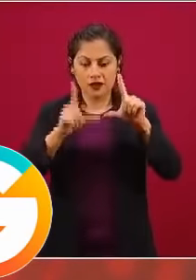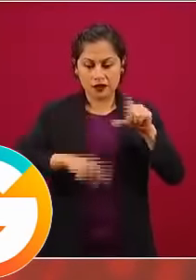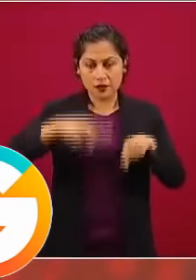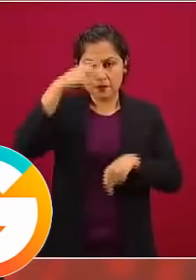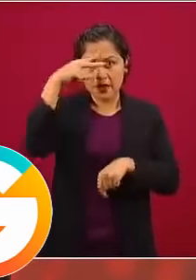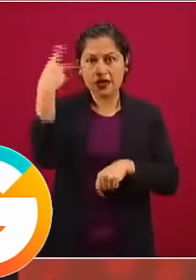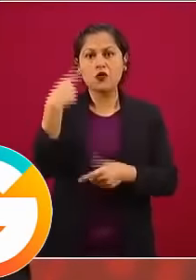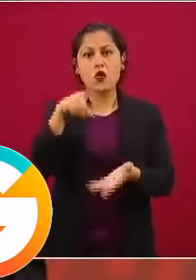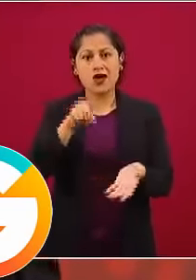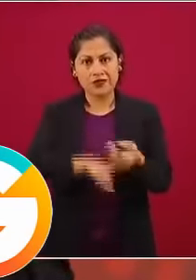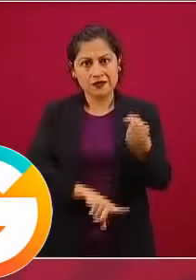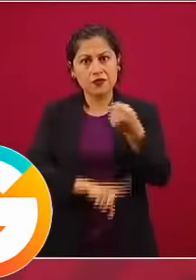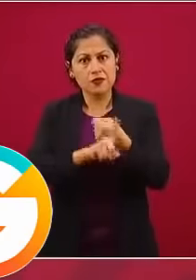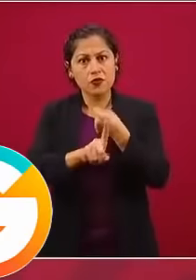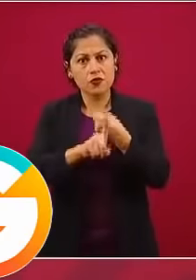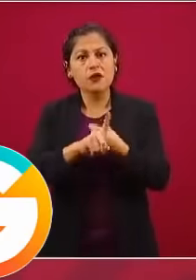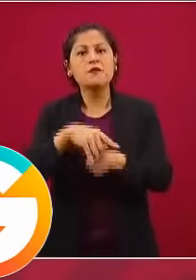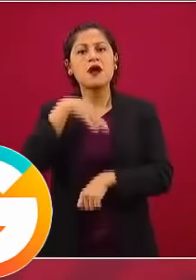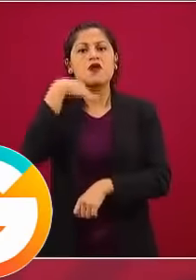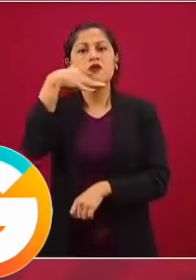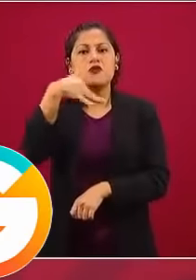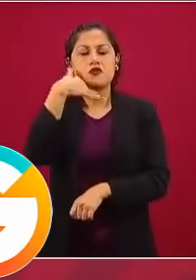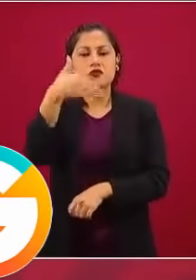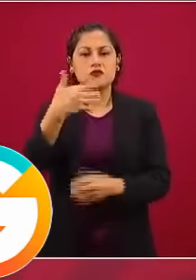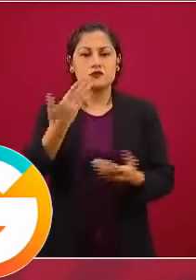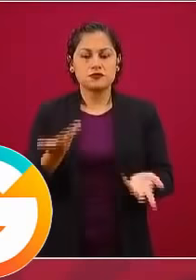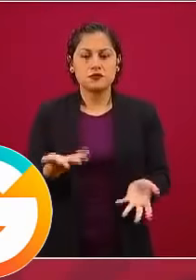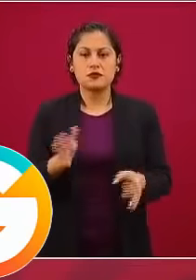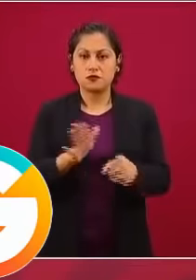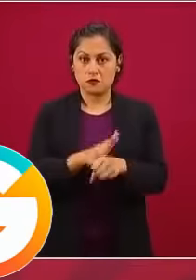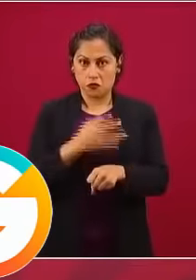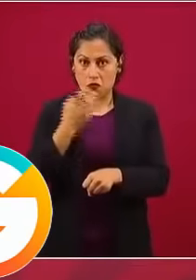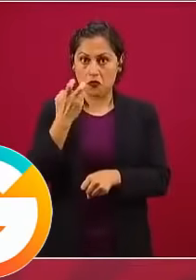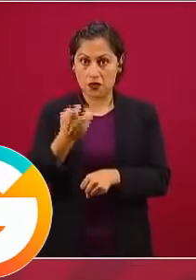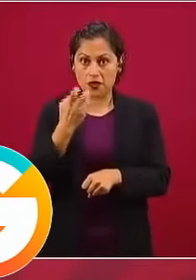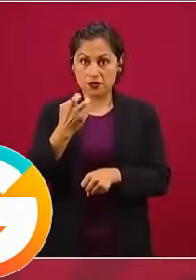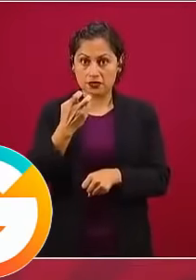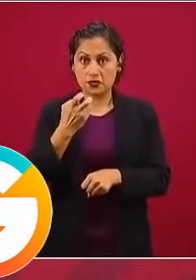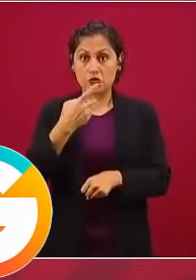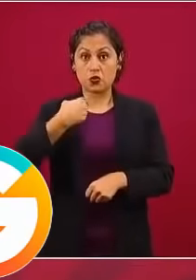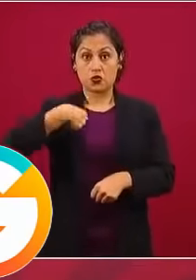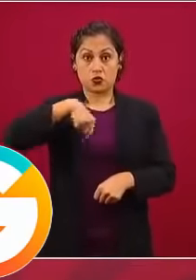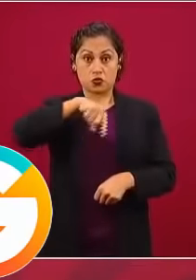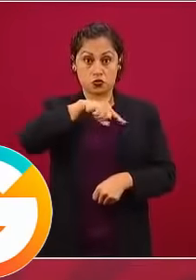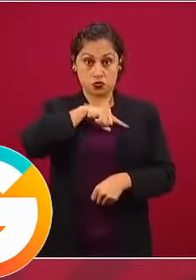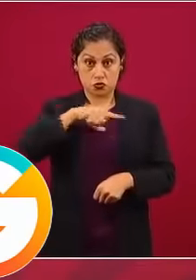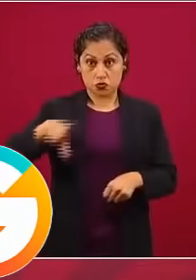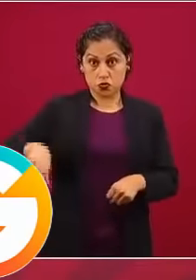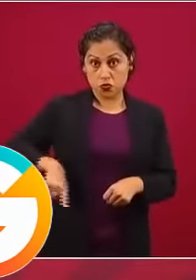Por eso, la transformación que nosotros